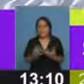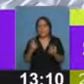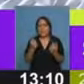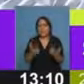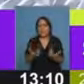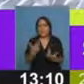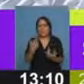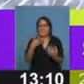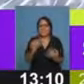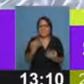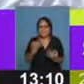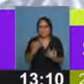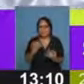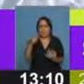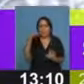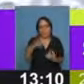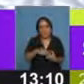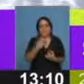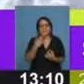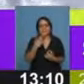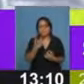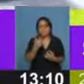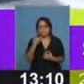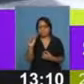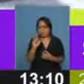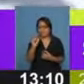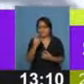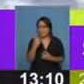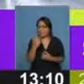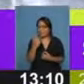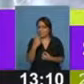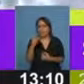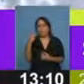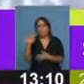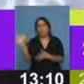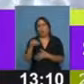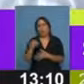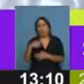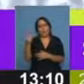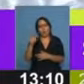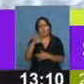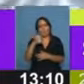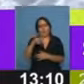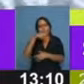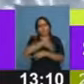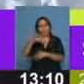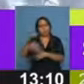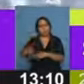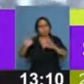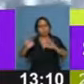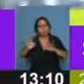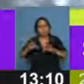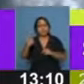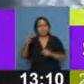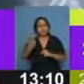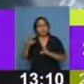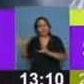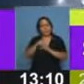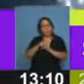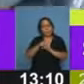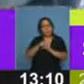fue que surgió la campaña de disposición segura de pilas, que sacamos un poco la idea de otras provincias como Neuquén, que ya la están aplicando, en donde lo que se hace